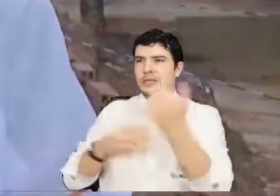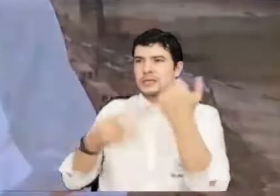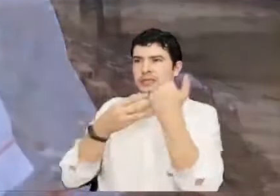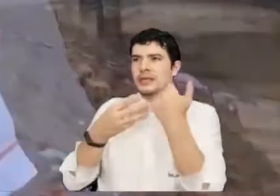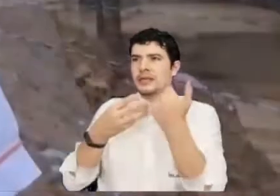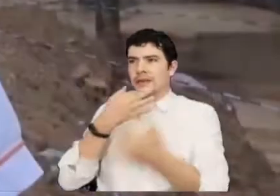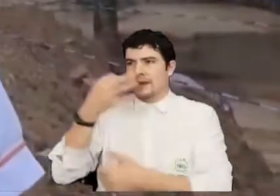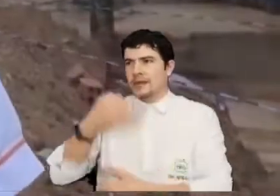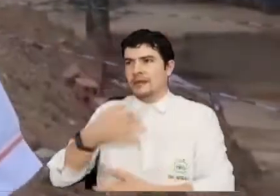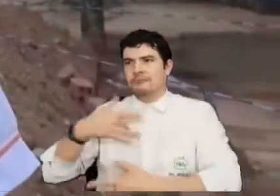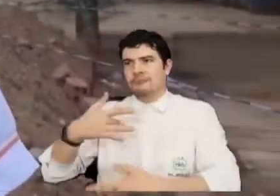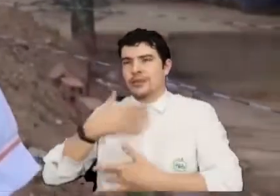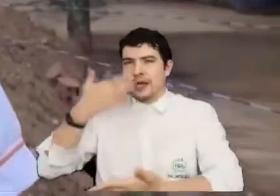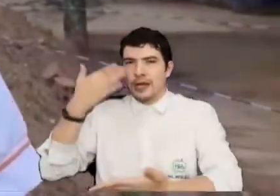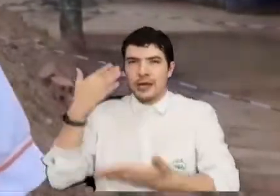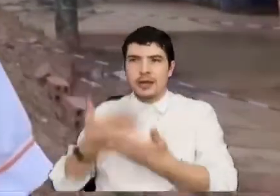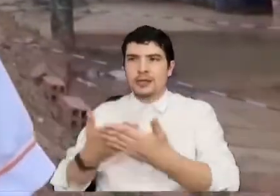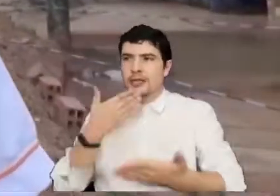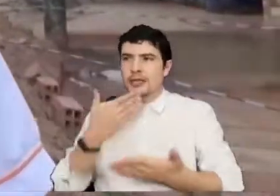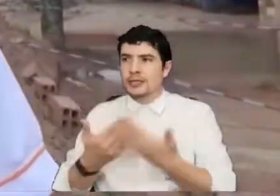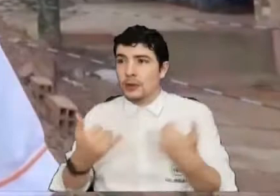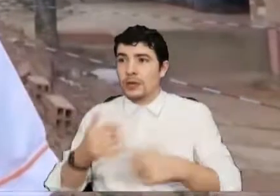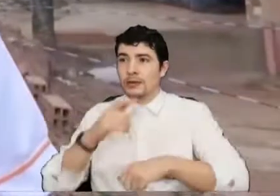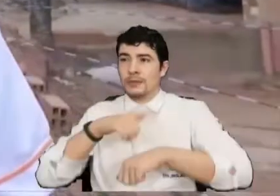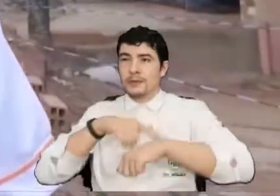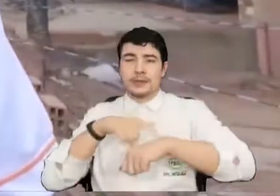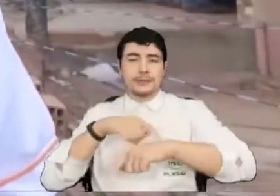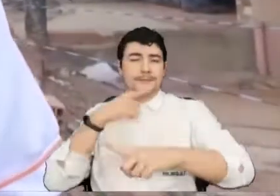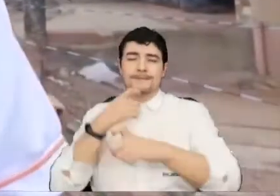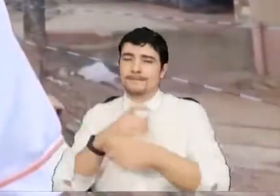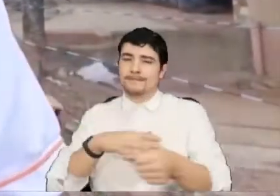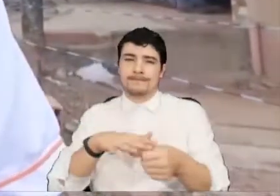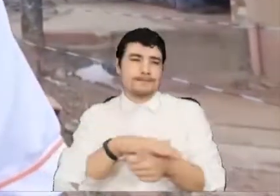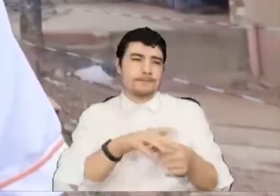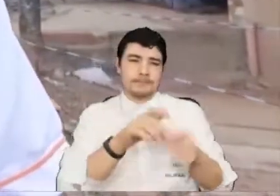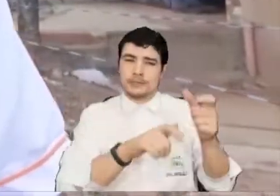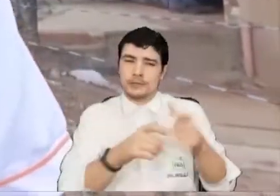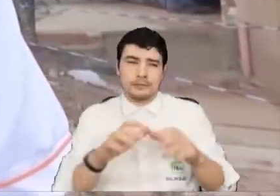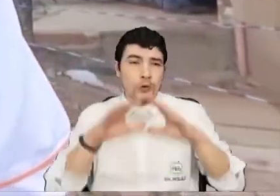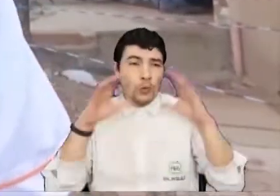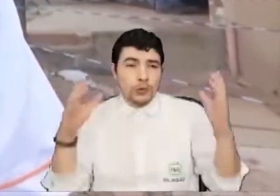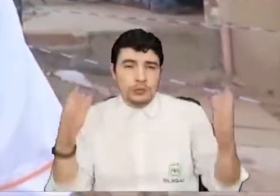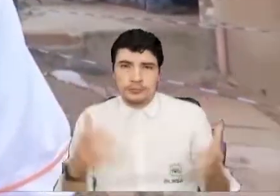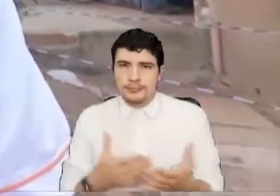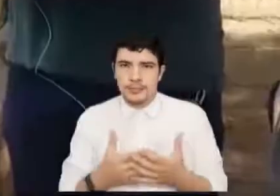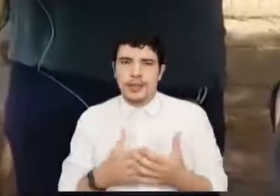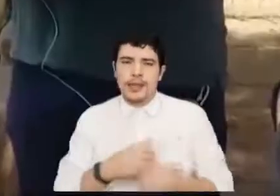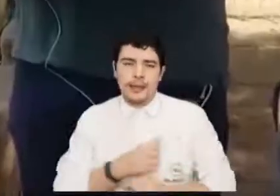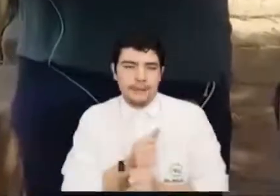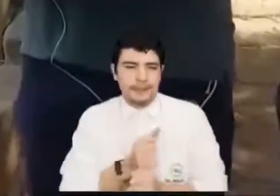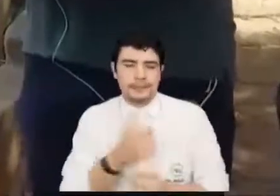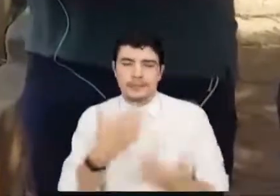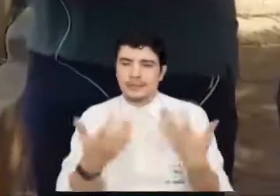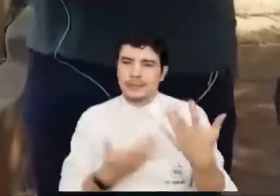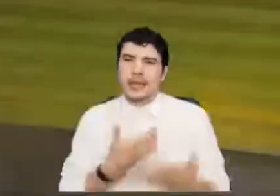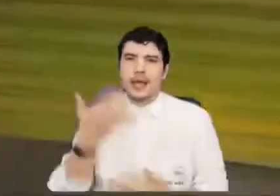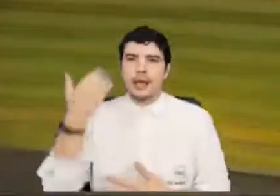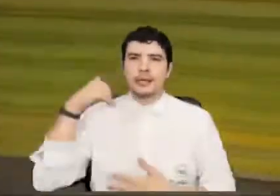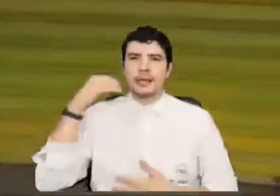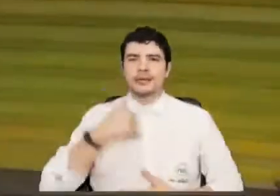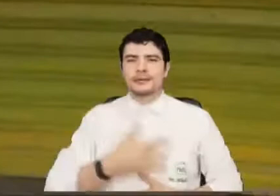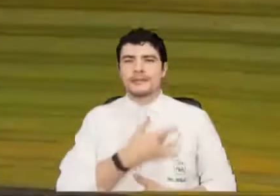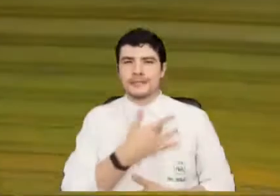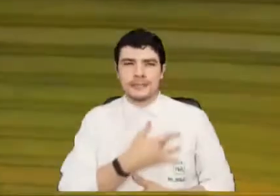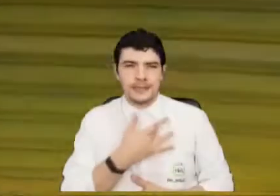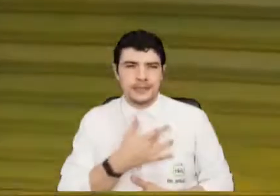verdad que sí. En estos momentos tan difíciles que está pasando pues, el mundo entero, me he sentido bastante acompañado